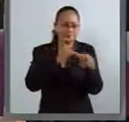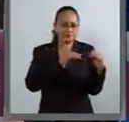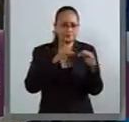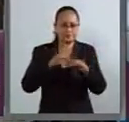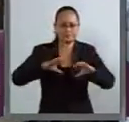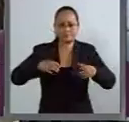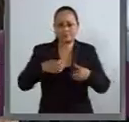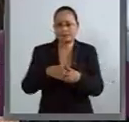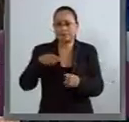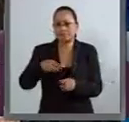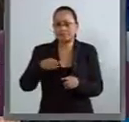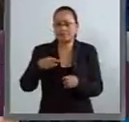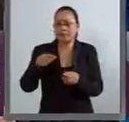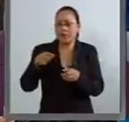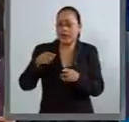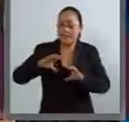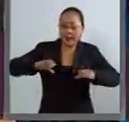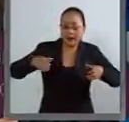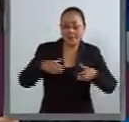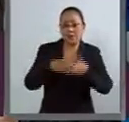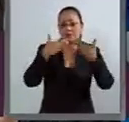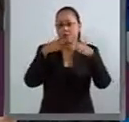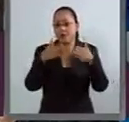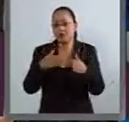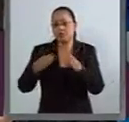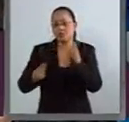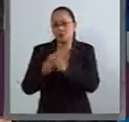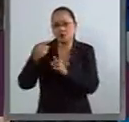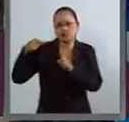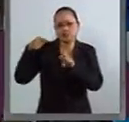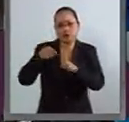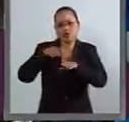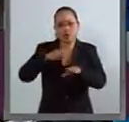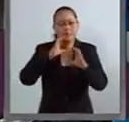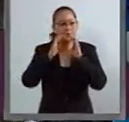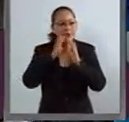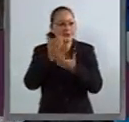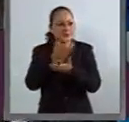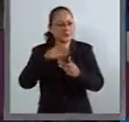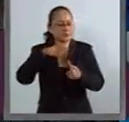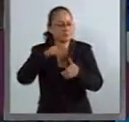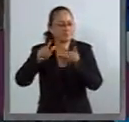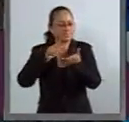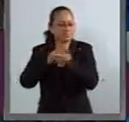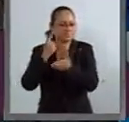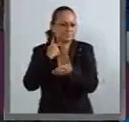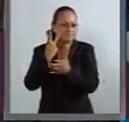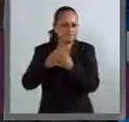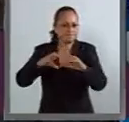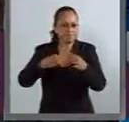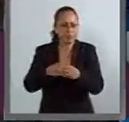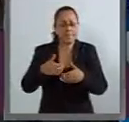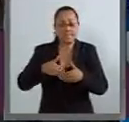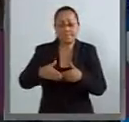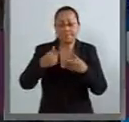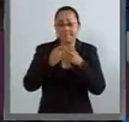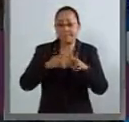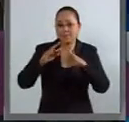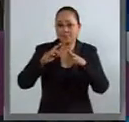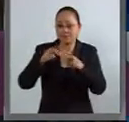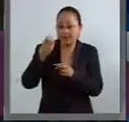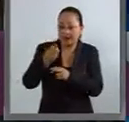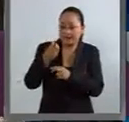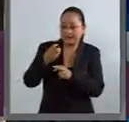conversatorio Parlamentos Abiertos, nuevas tendencias en la comunicación legislativa. En este momento está por iniciar precisamente